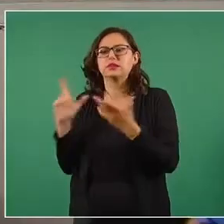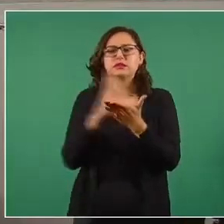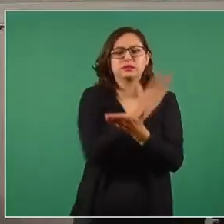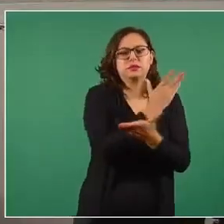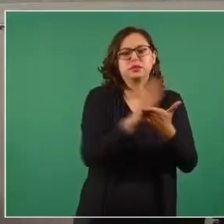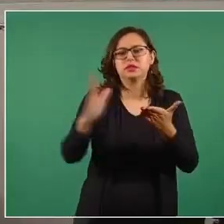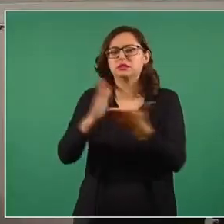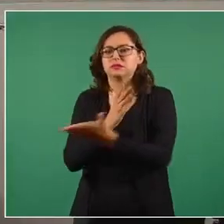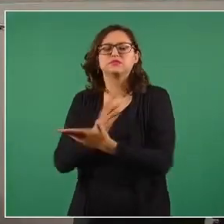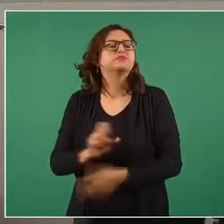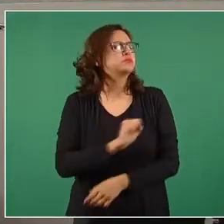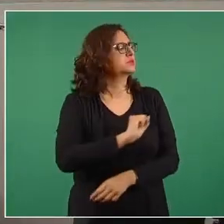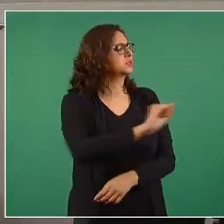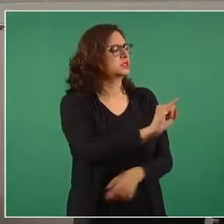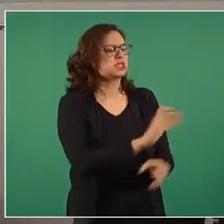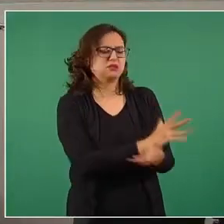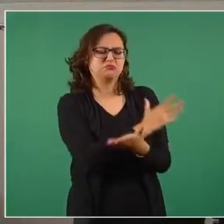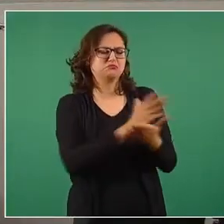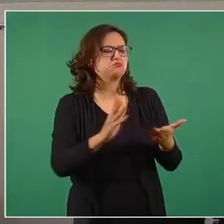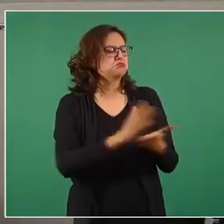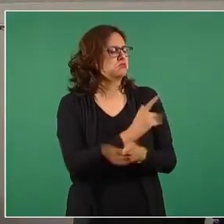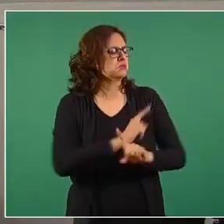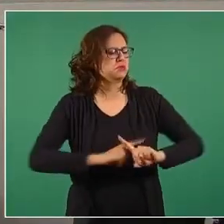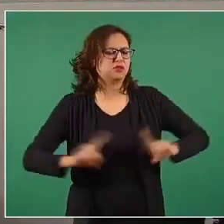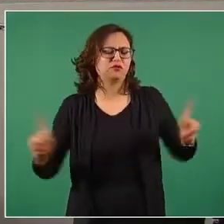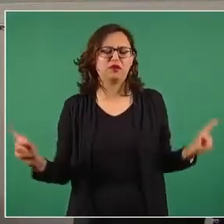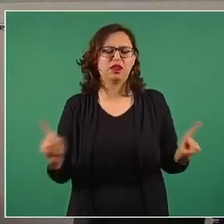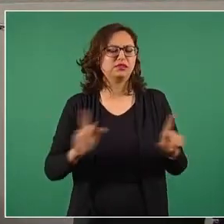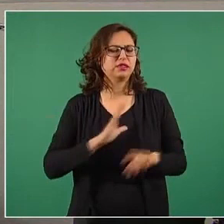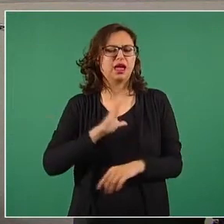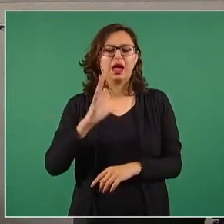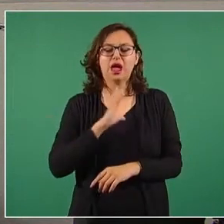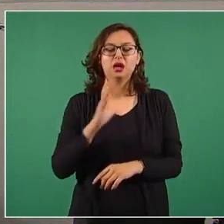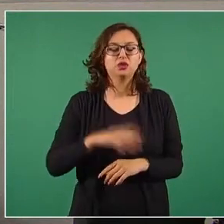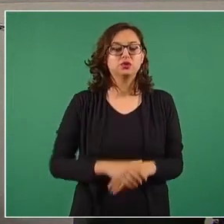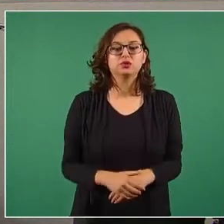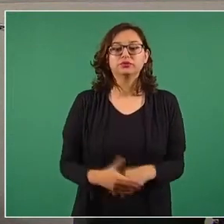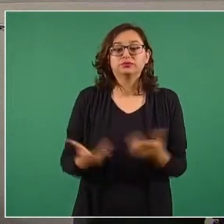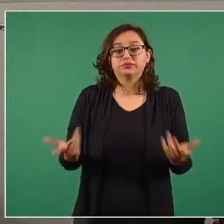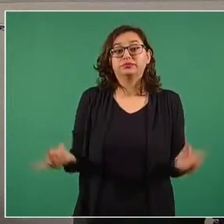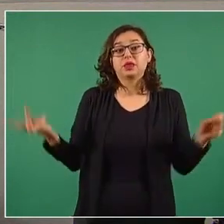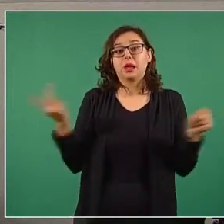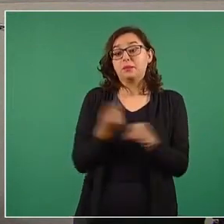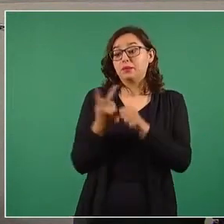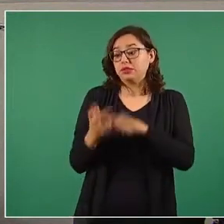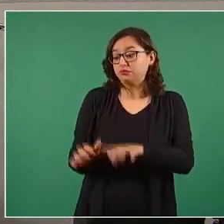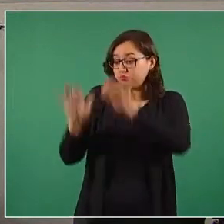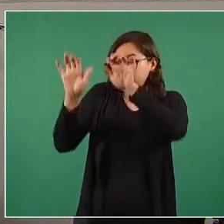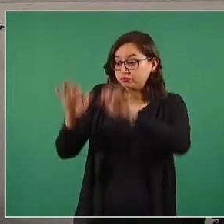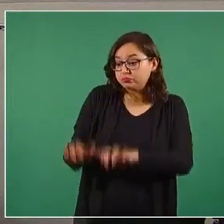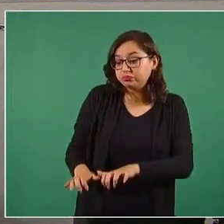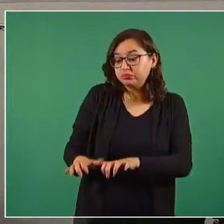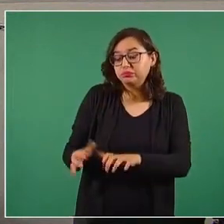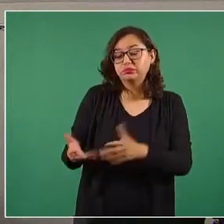Sí, completamente distinto. No, entonces, no, no, que… No, por lo general los columnistas